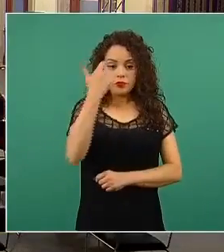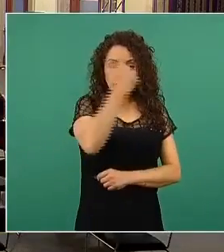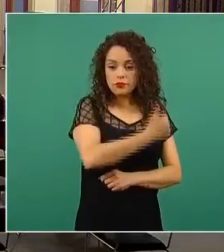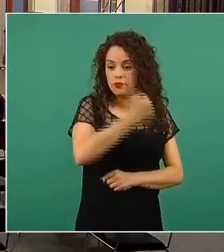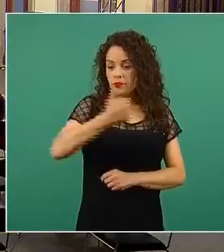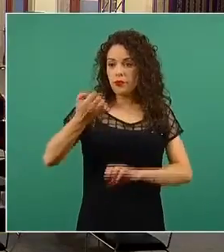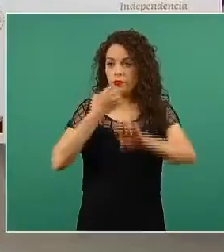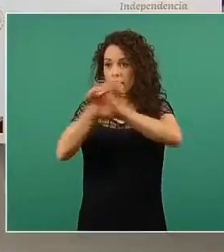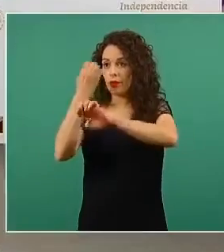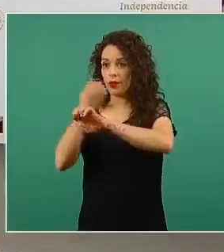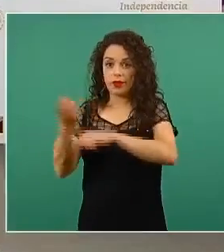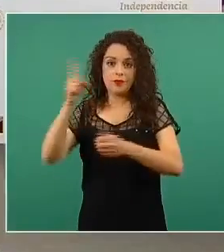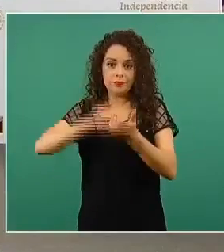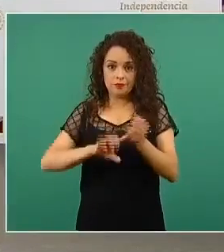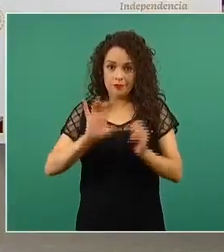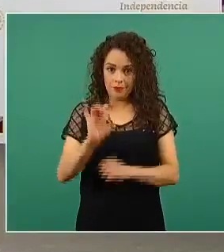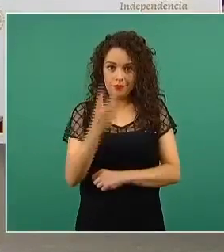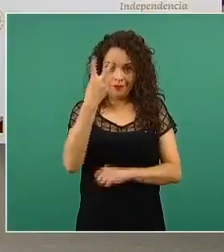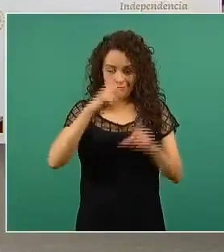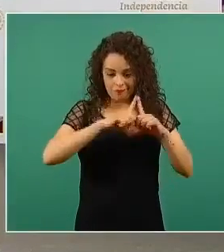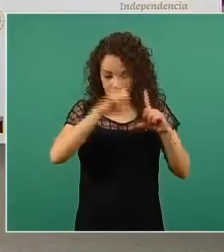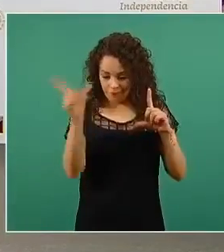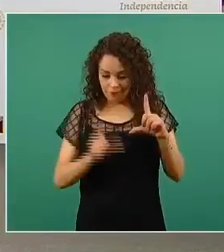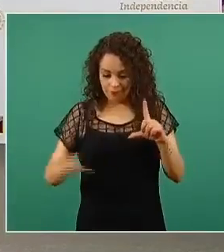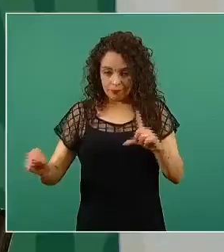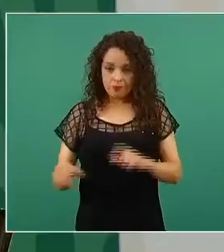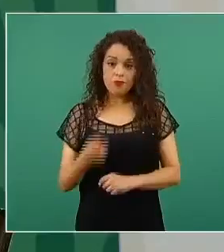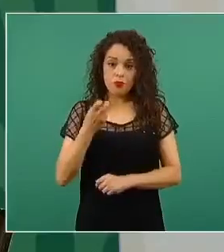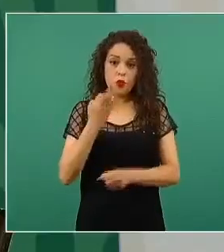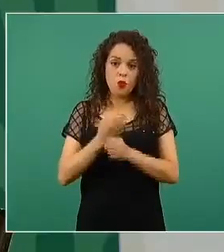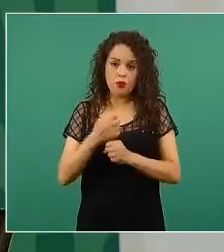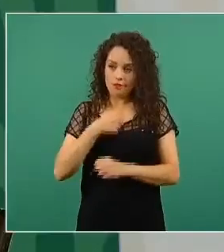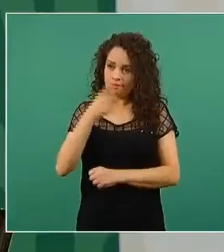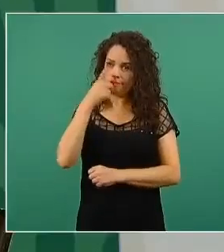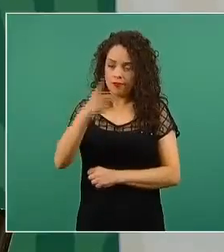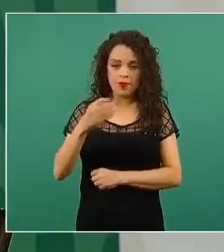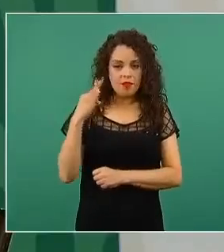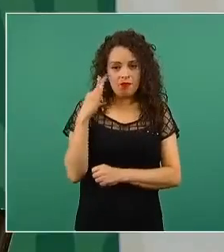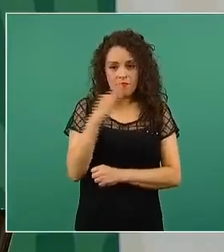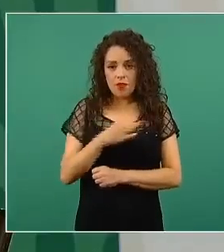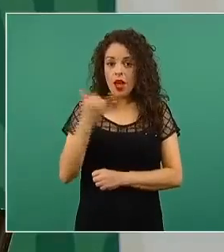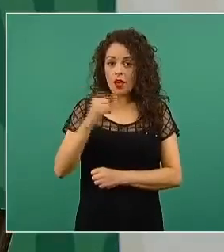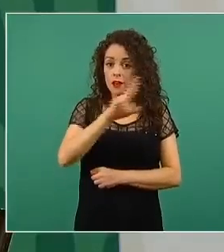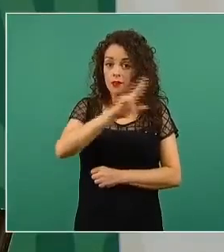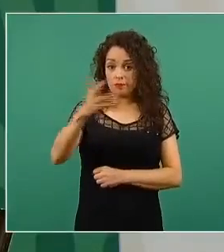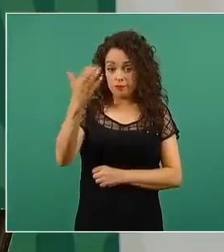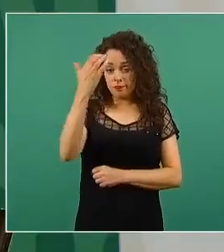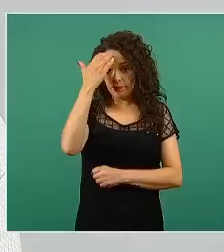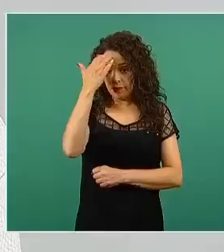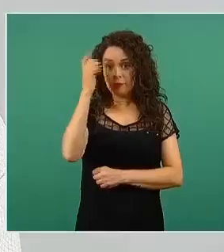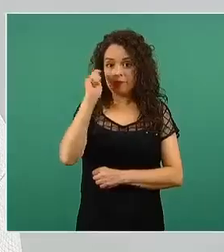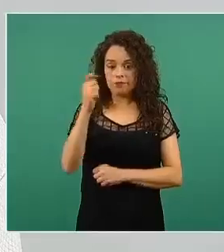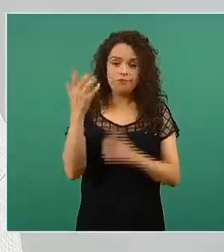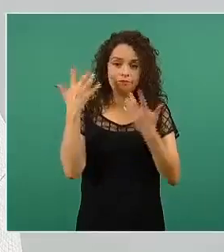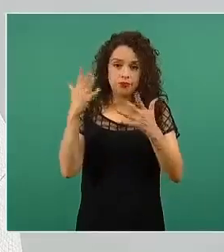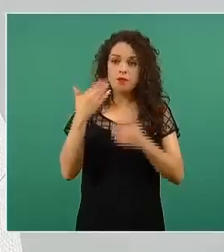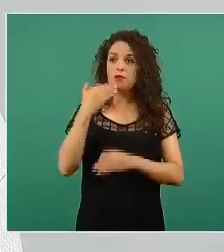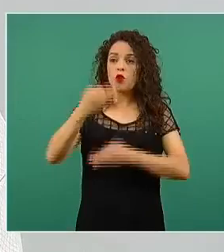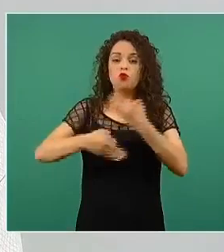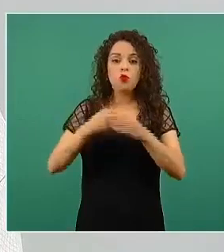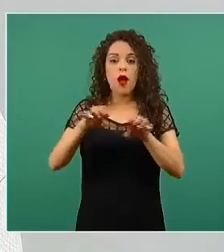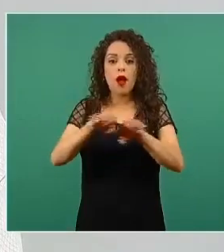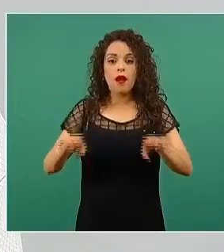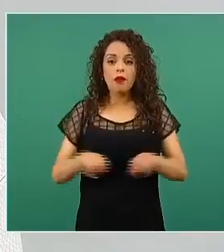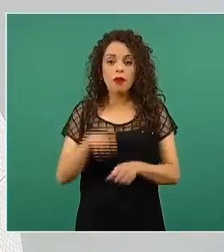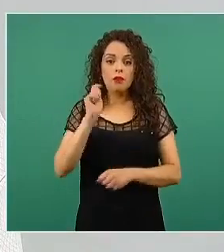entidades federativas y desde aquí pues obviamente una felicitación también y un reconocimiento a todos los equipos de salud pública que